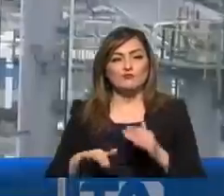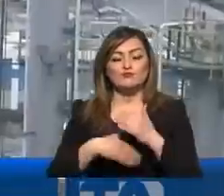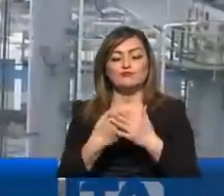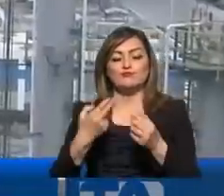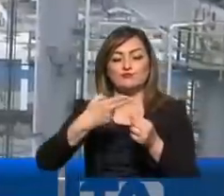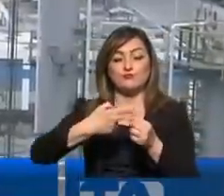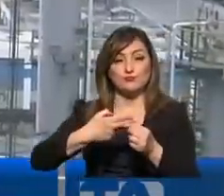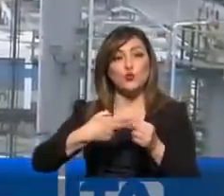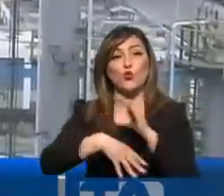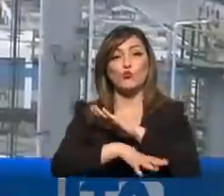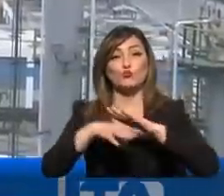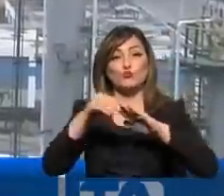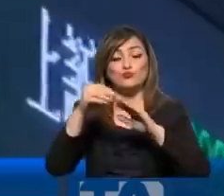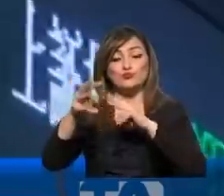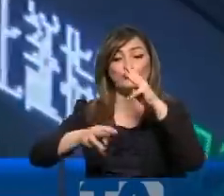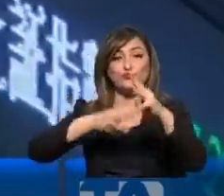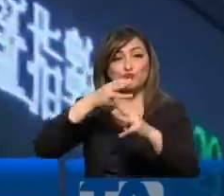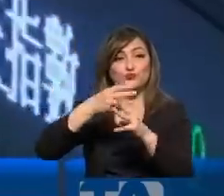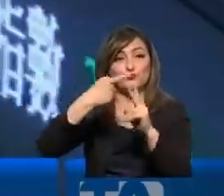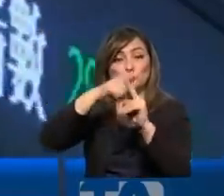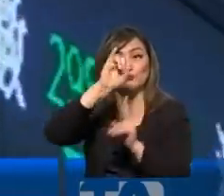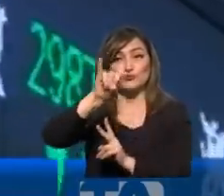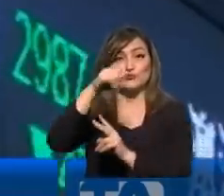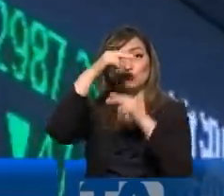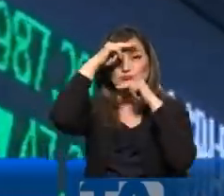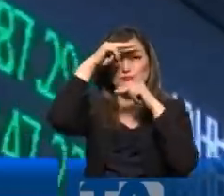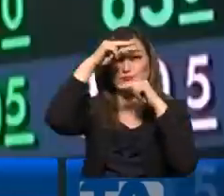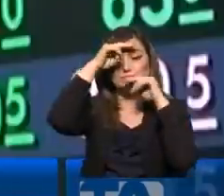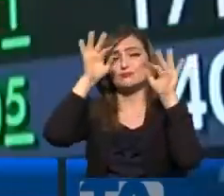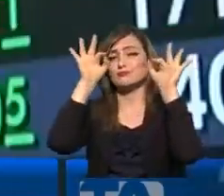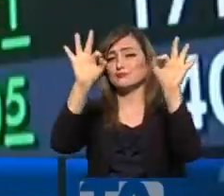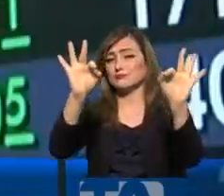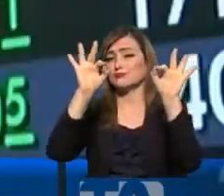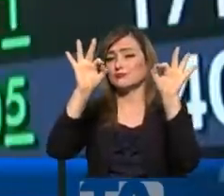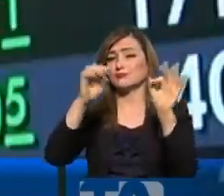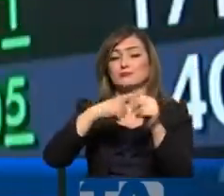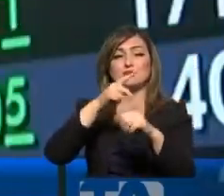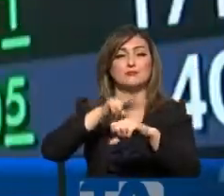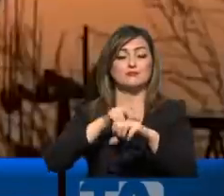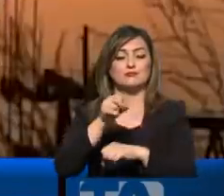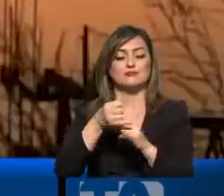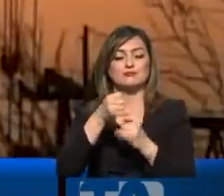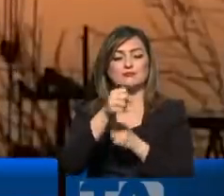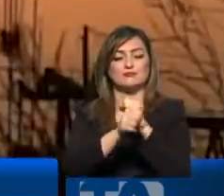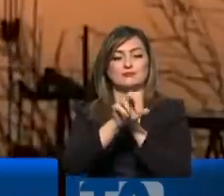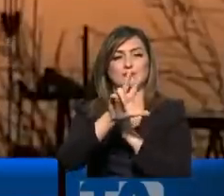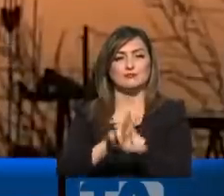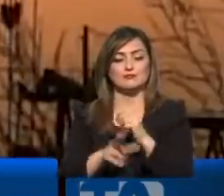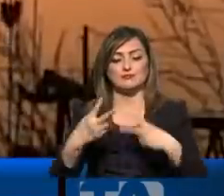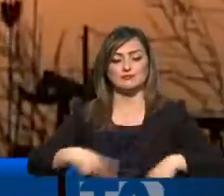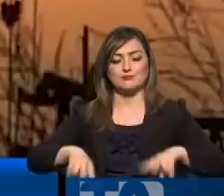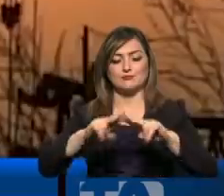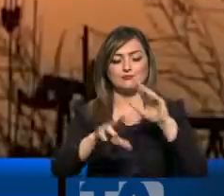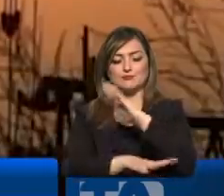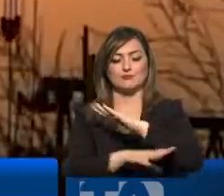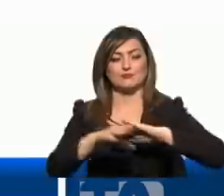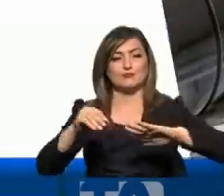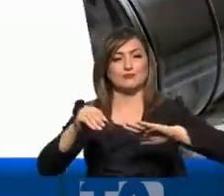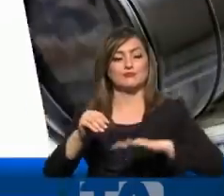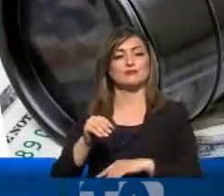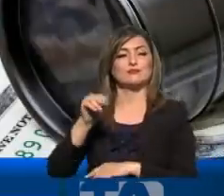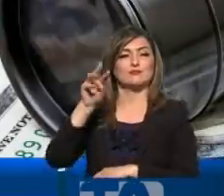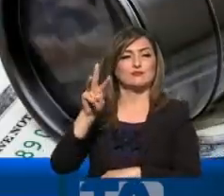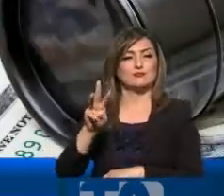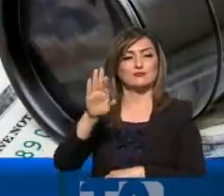hidrocarburífero a nivel mundial inició este jueves con buenas noticias. Por primera vez en los últimos 3 años, el precio de petróleo intermedio de Texas, WTI,